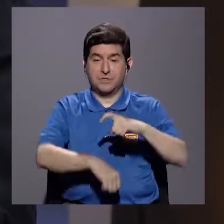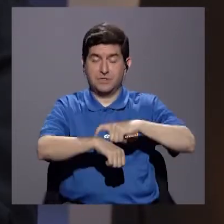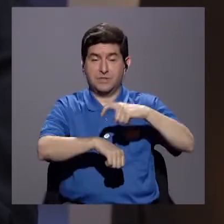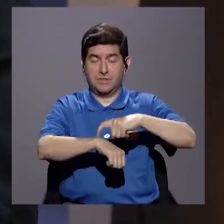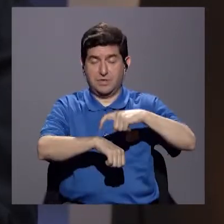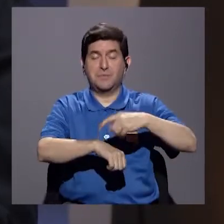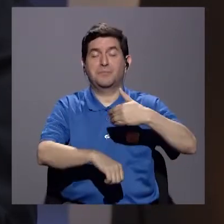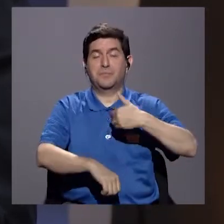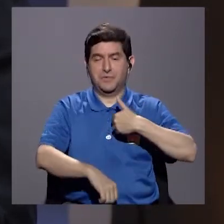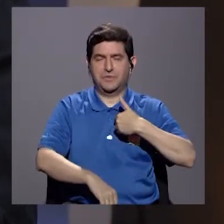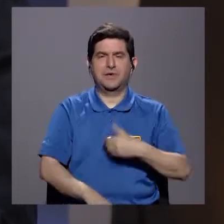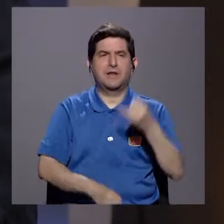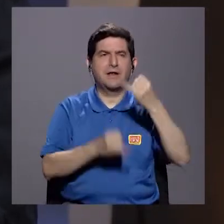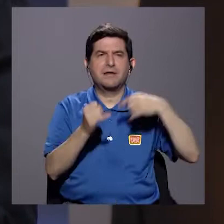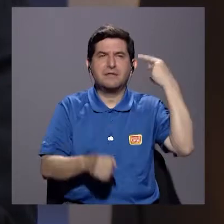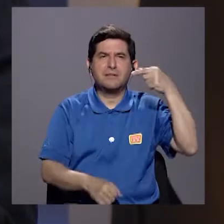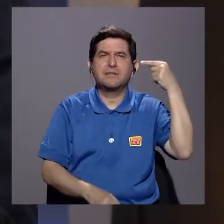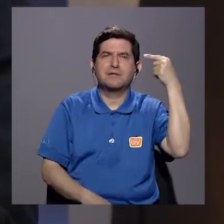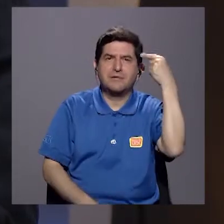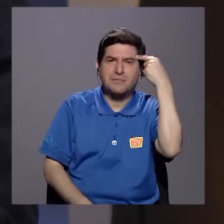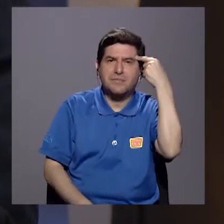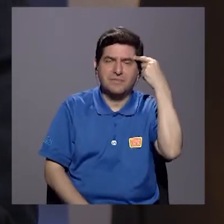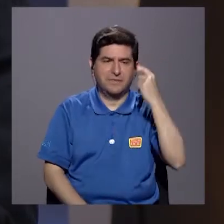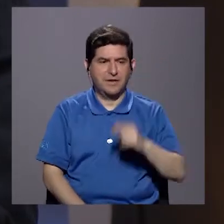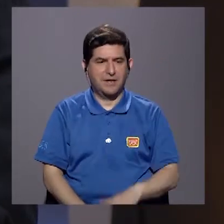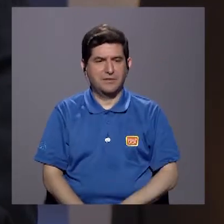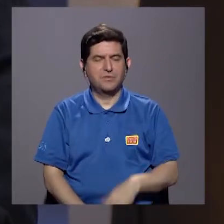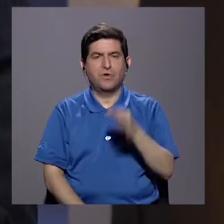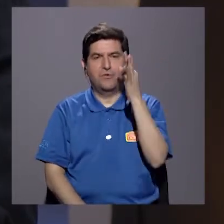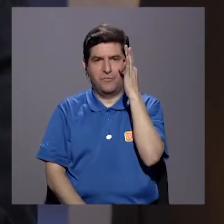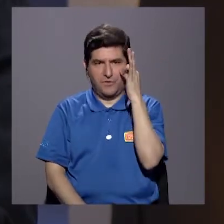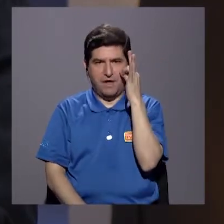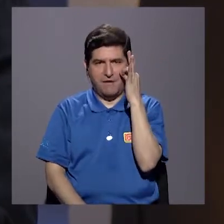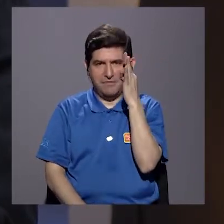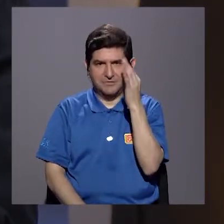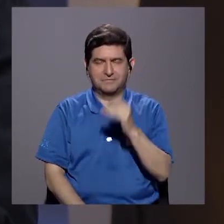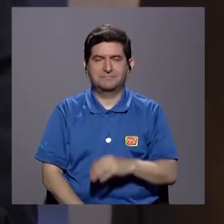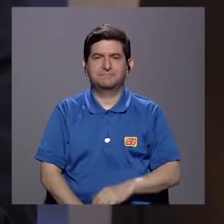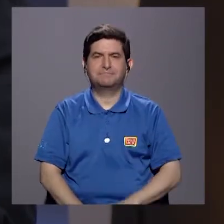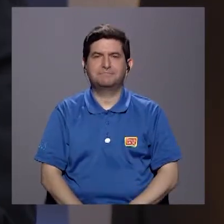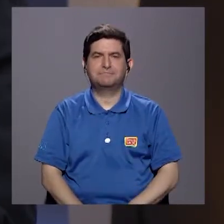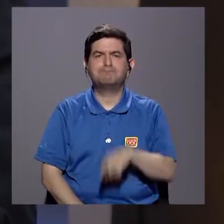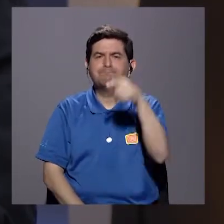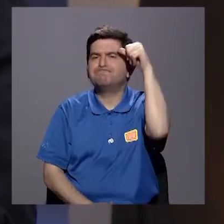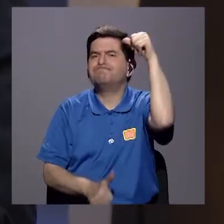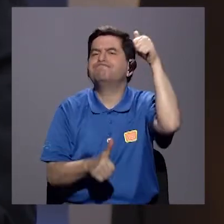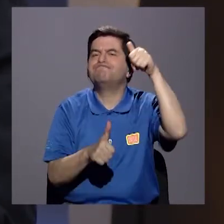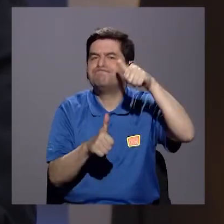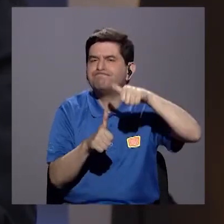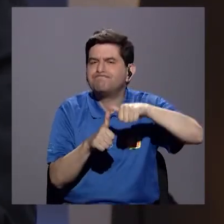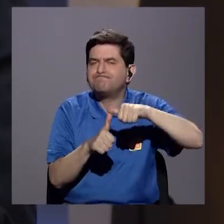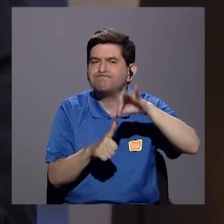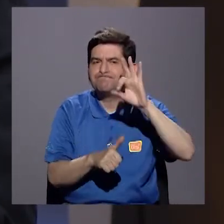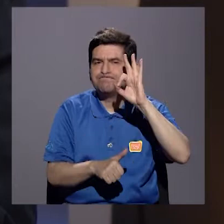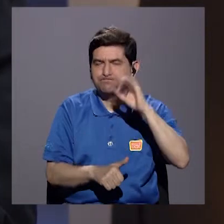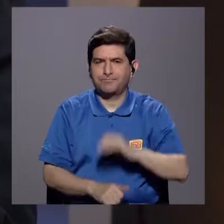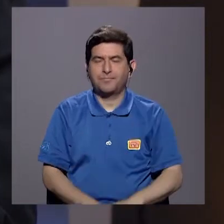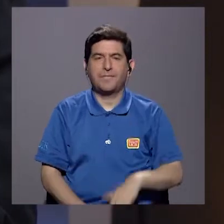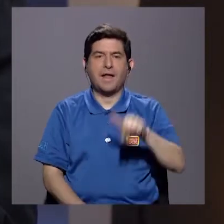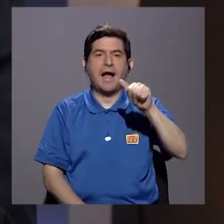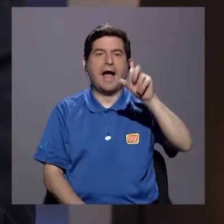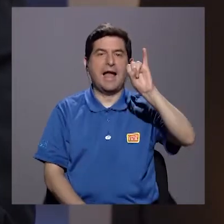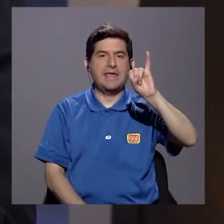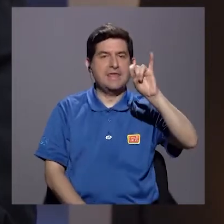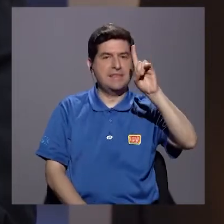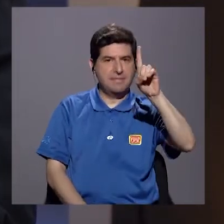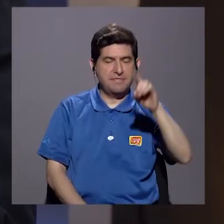es el tiempo que tiene el SENAT. Terminando la administración Figueres Olsen, si usted se acuerda